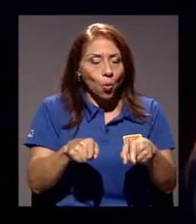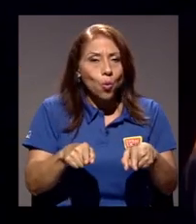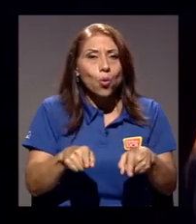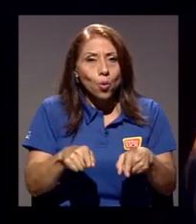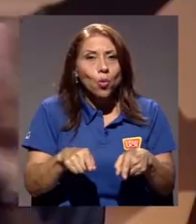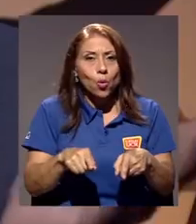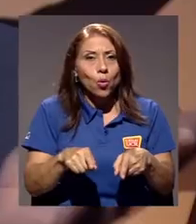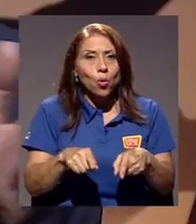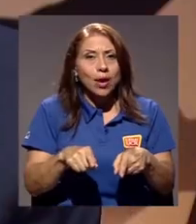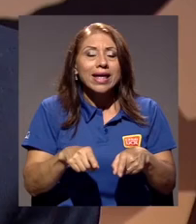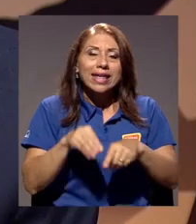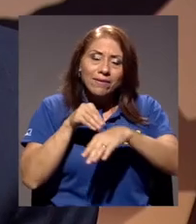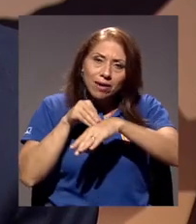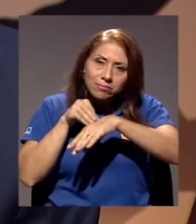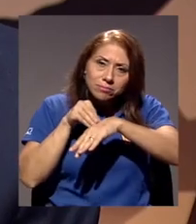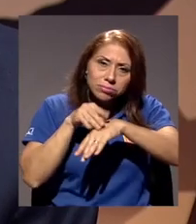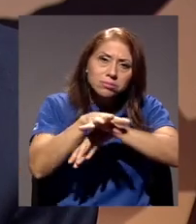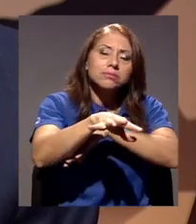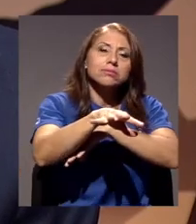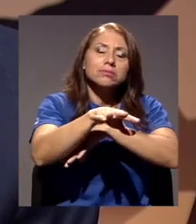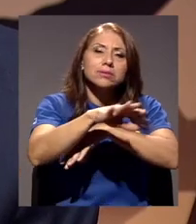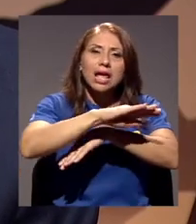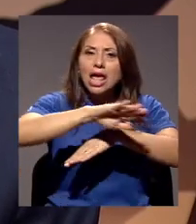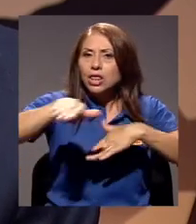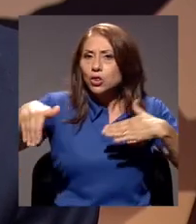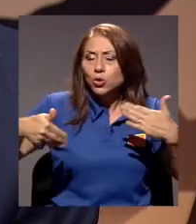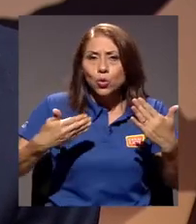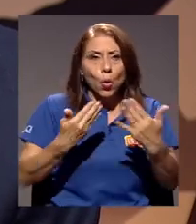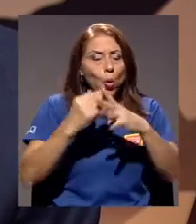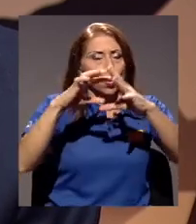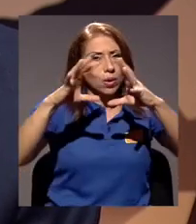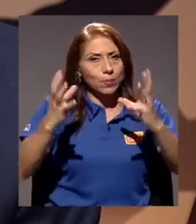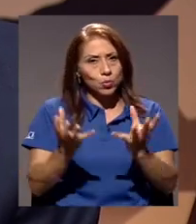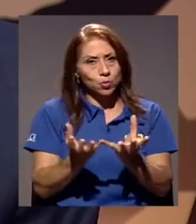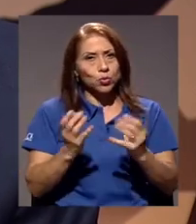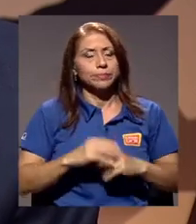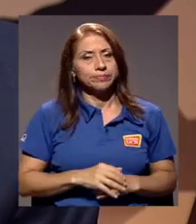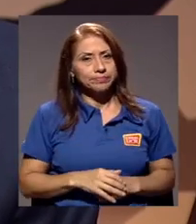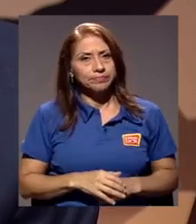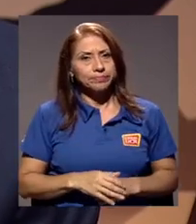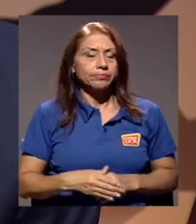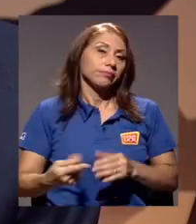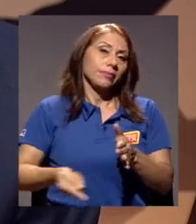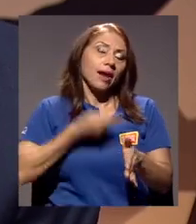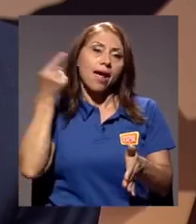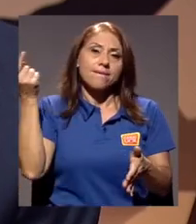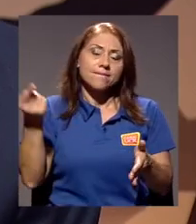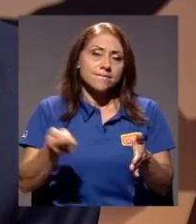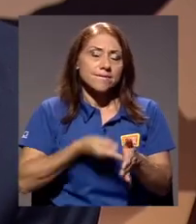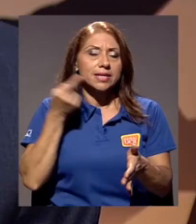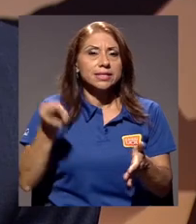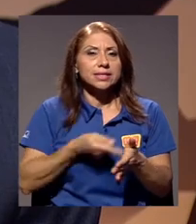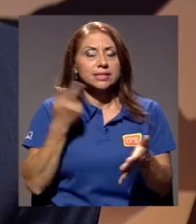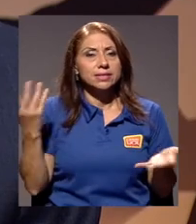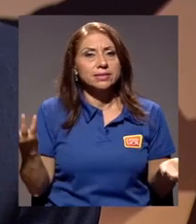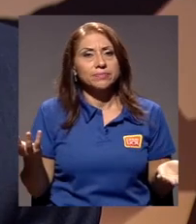va a repercutir en todo en todo el mundo a veces la